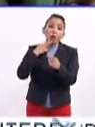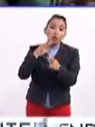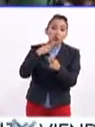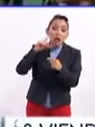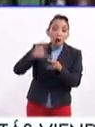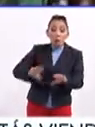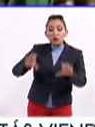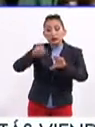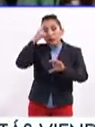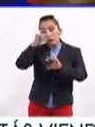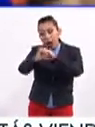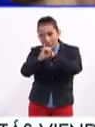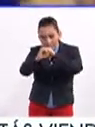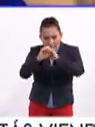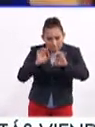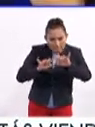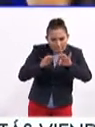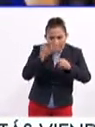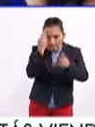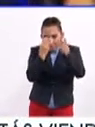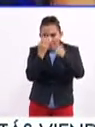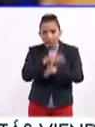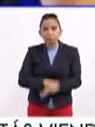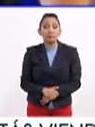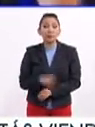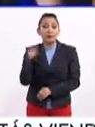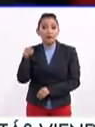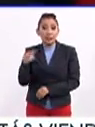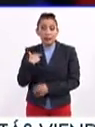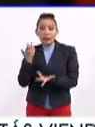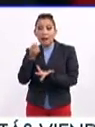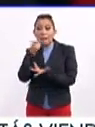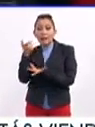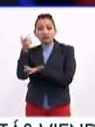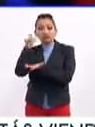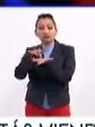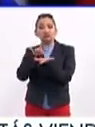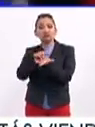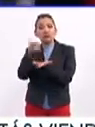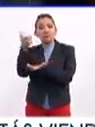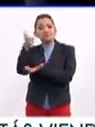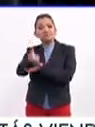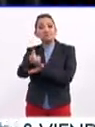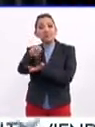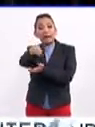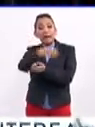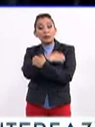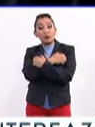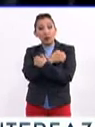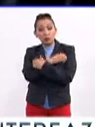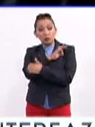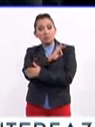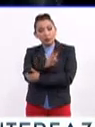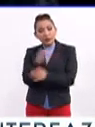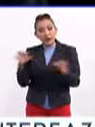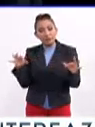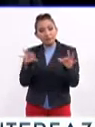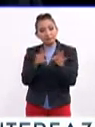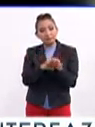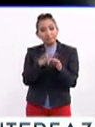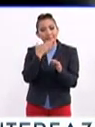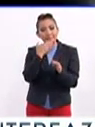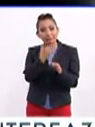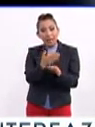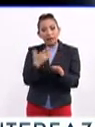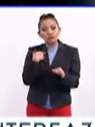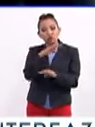la tecnología para educar a distancia. Y la accesibilidad económica, con la que la educación tiene que estar